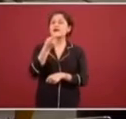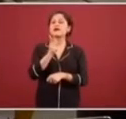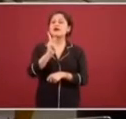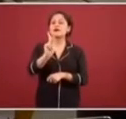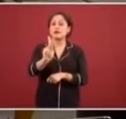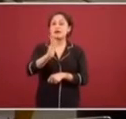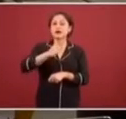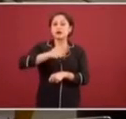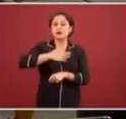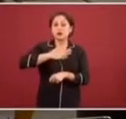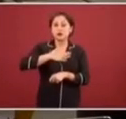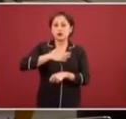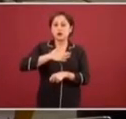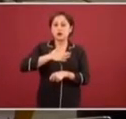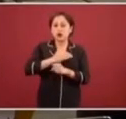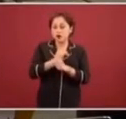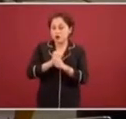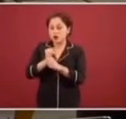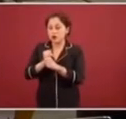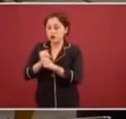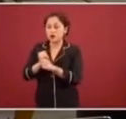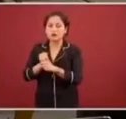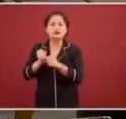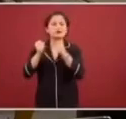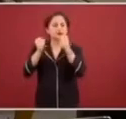con razonable certidumbre, ahí están.